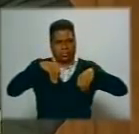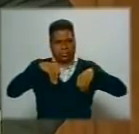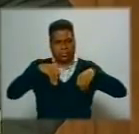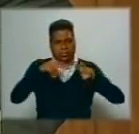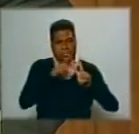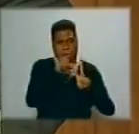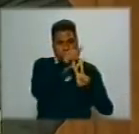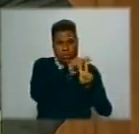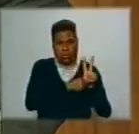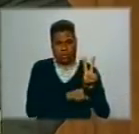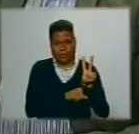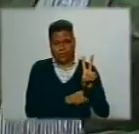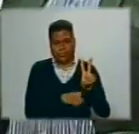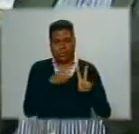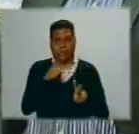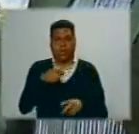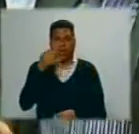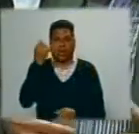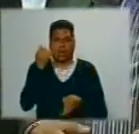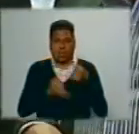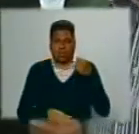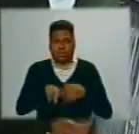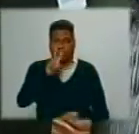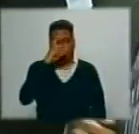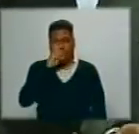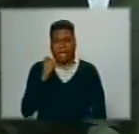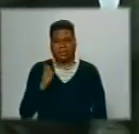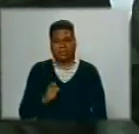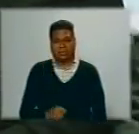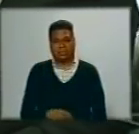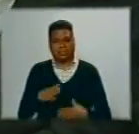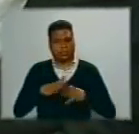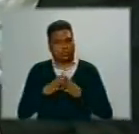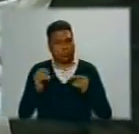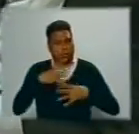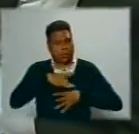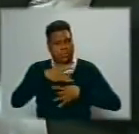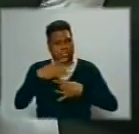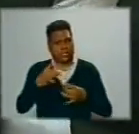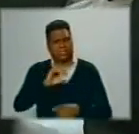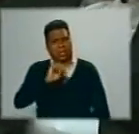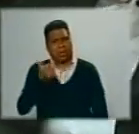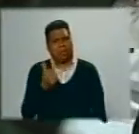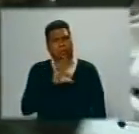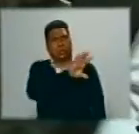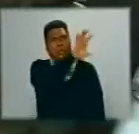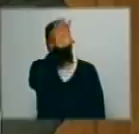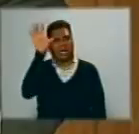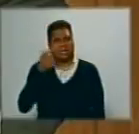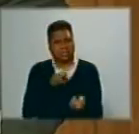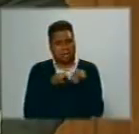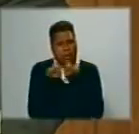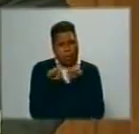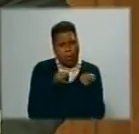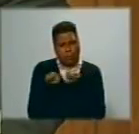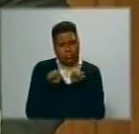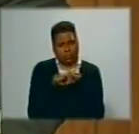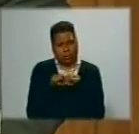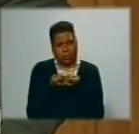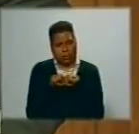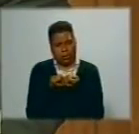que en los dos últimos años, espurios intereses de transnacionales dedicadas a la dominación energética